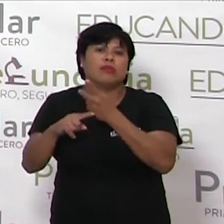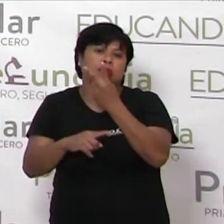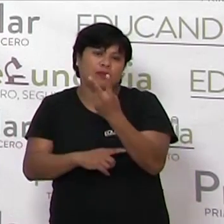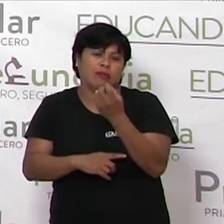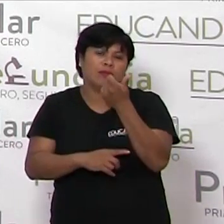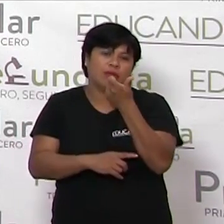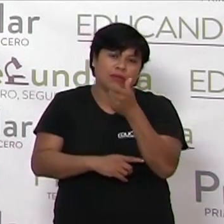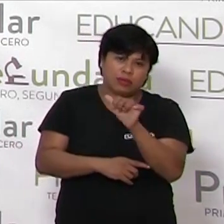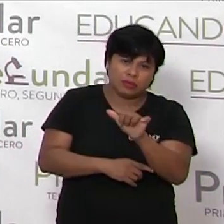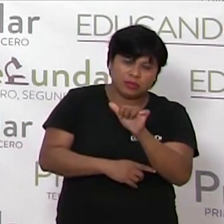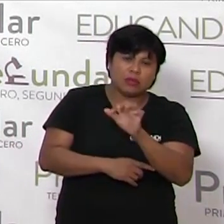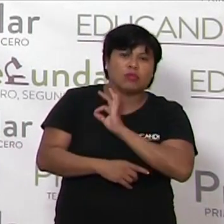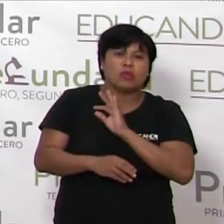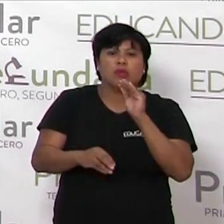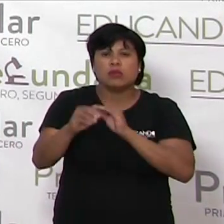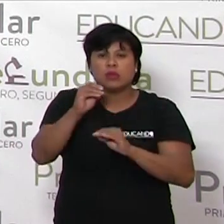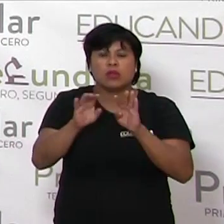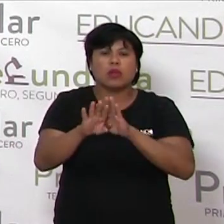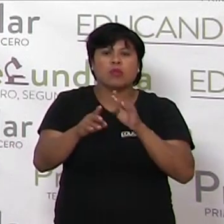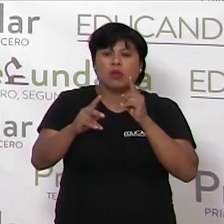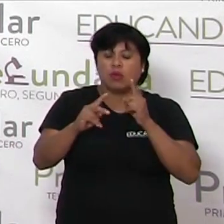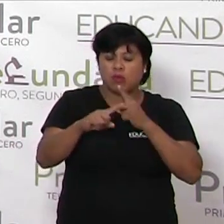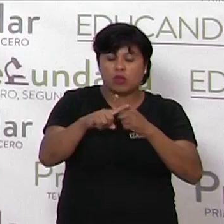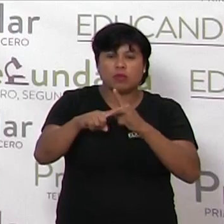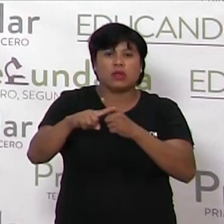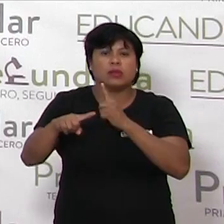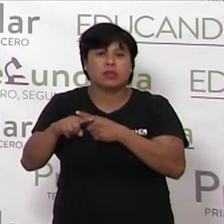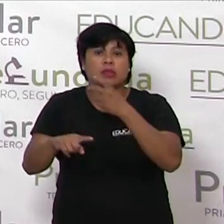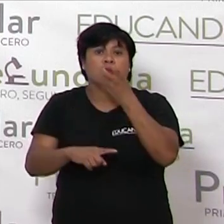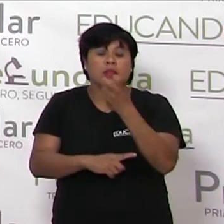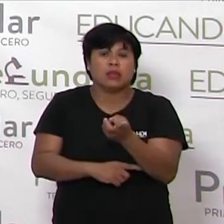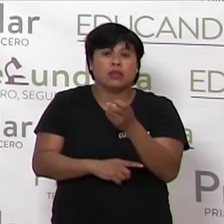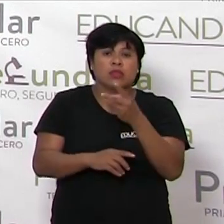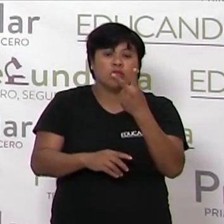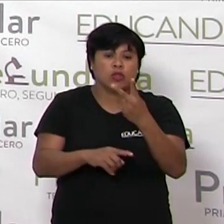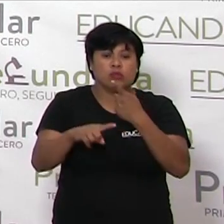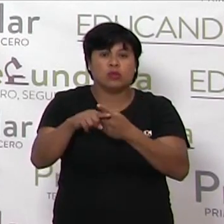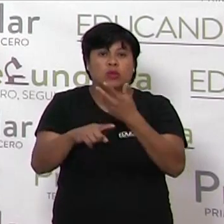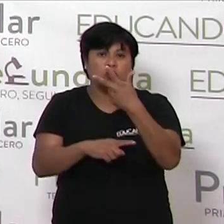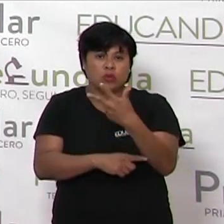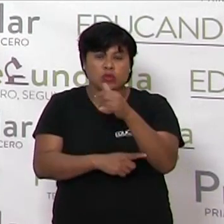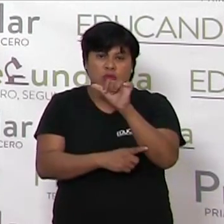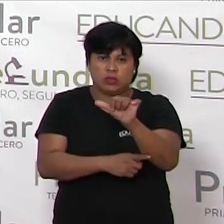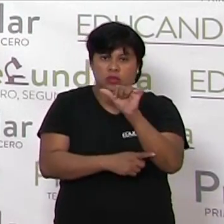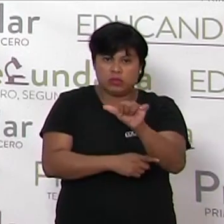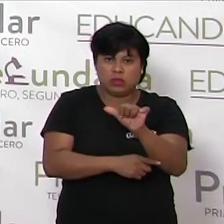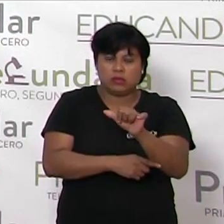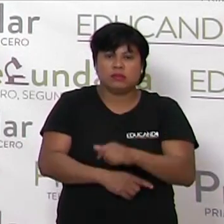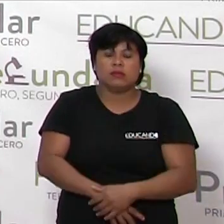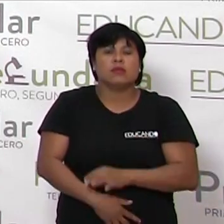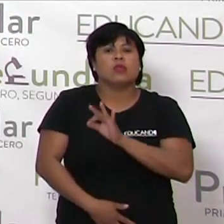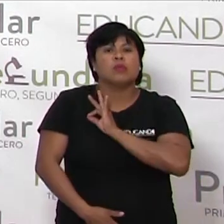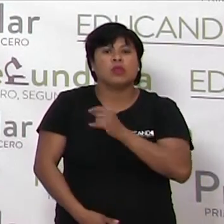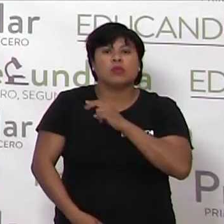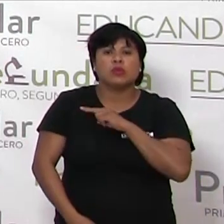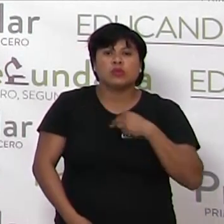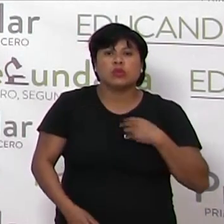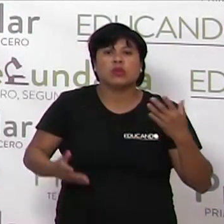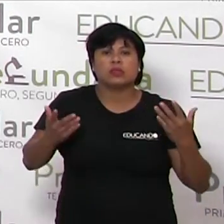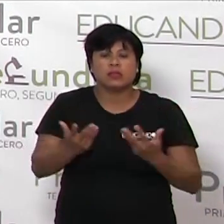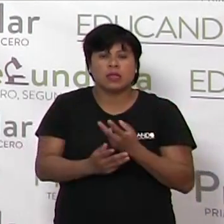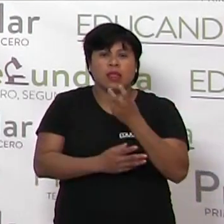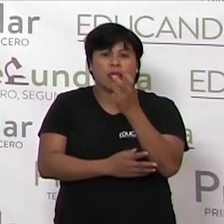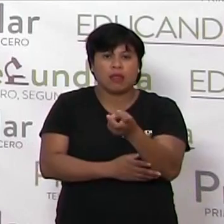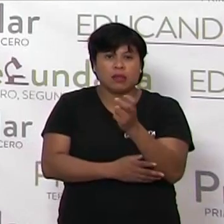tortas van a costar 16. Podemos, aplicando el algoritmo de multiplicación, que serían 2 por 8, 16.